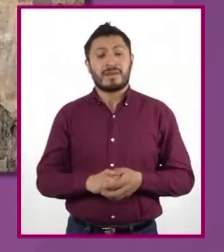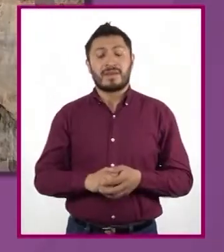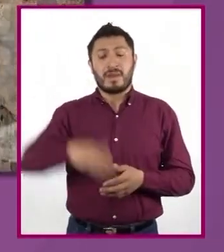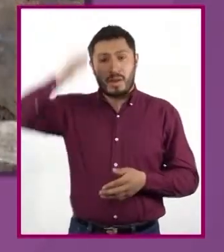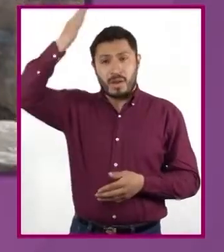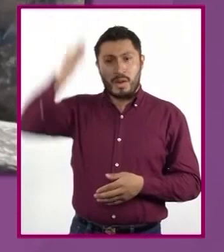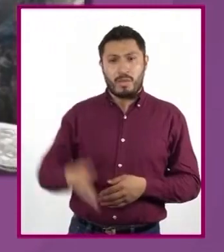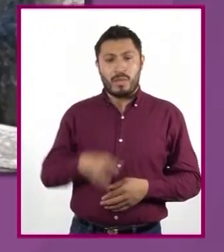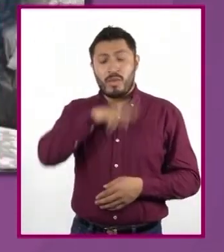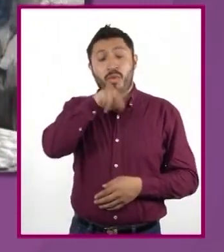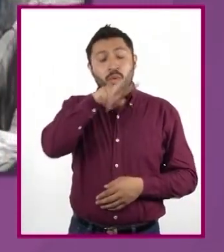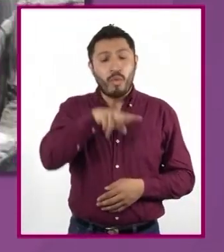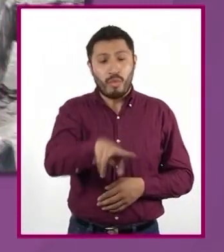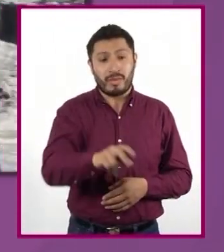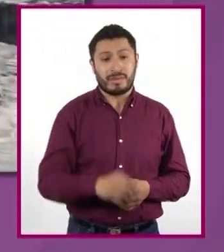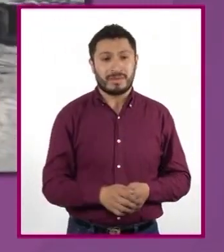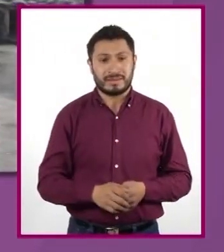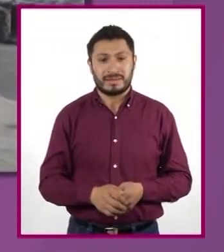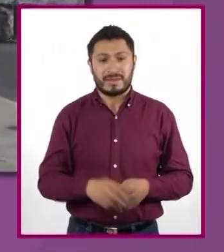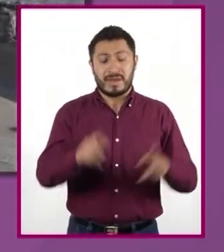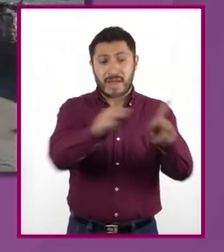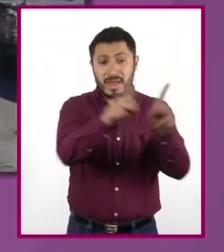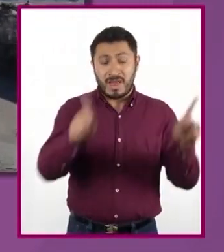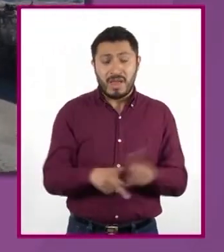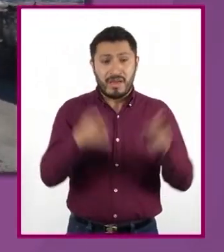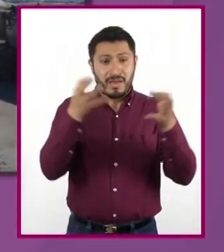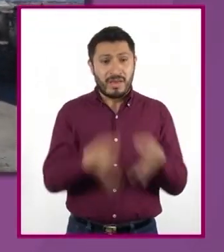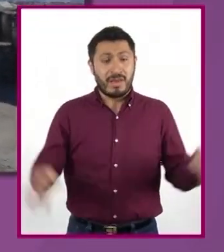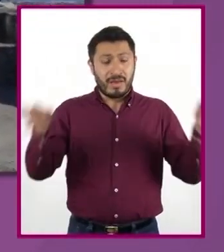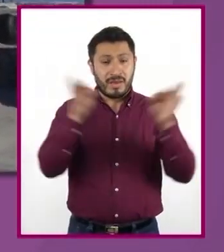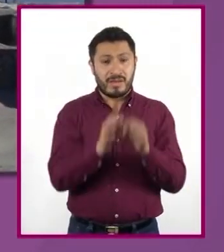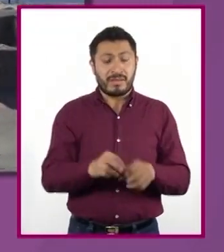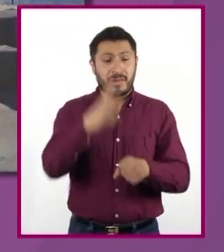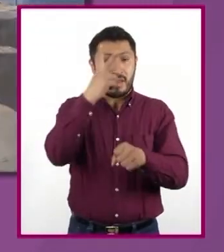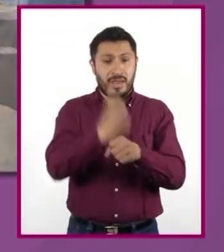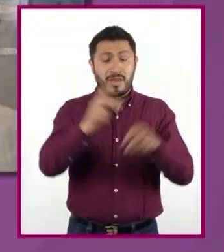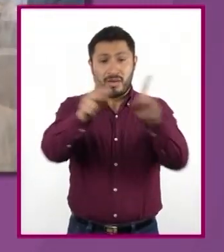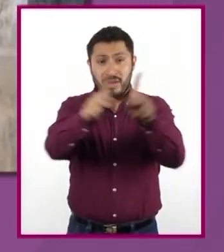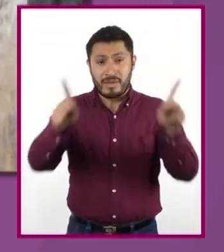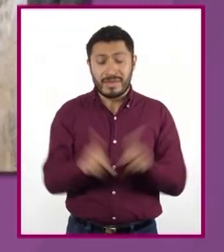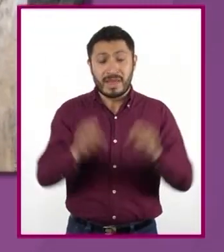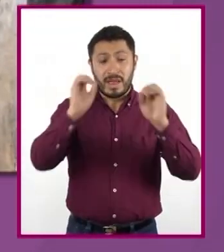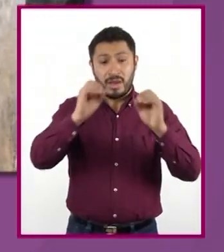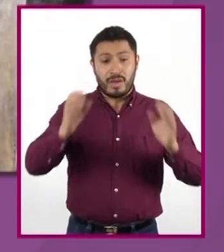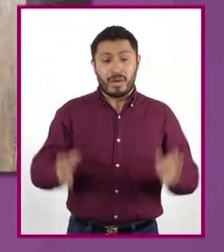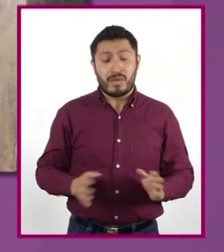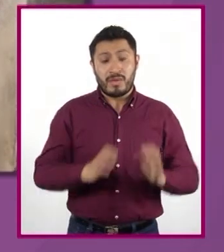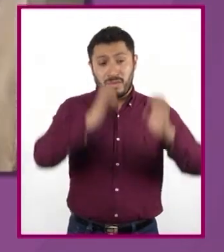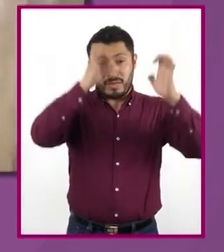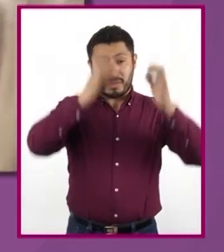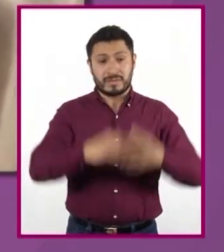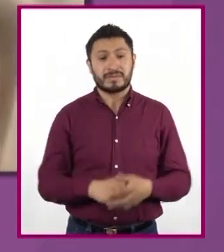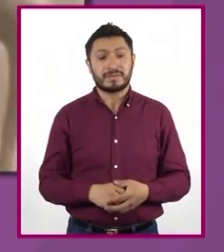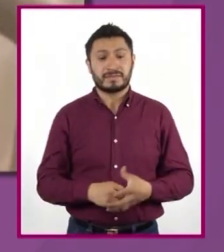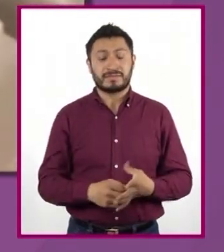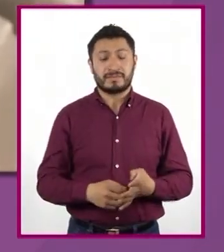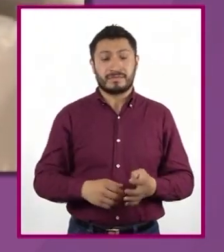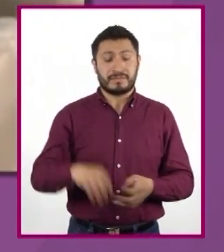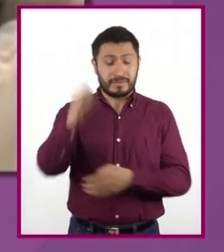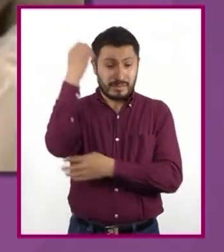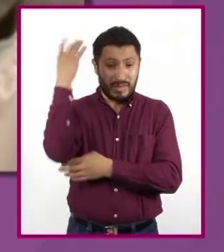de las Serpientes, Plaza Principal, Segunda Plaza o Estructura 4, Templo de